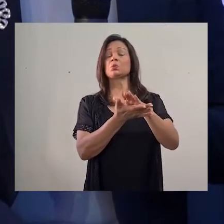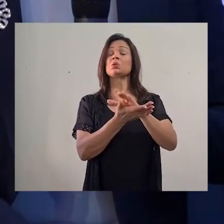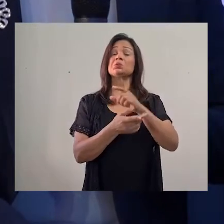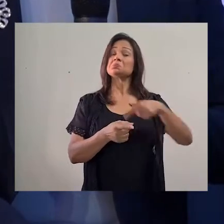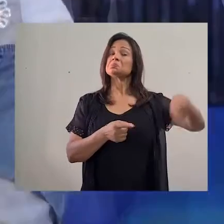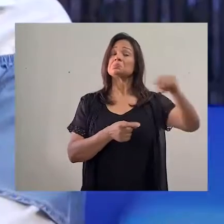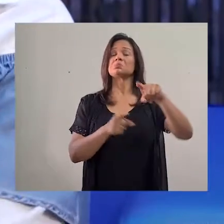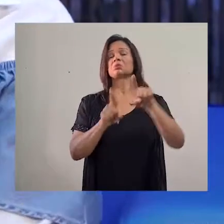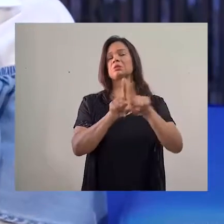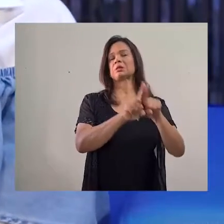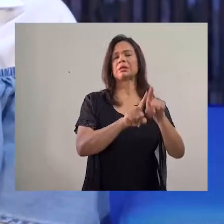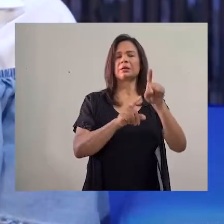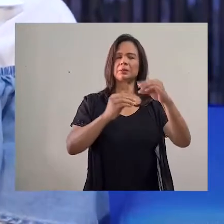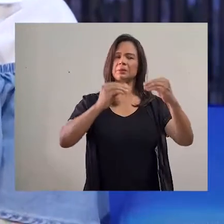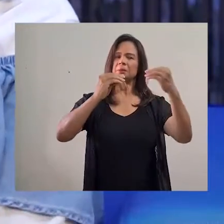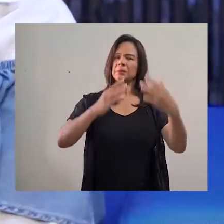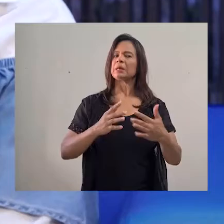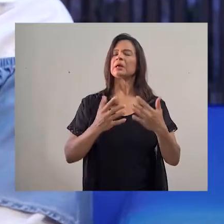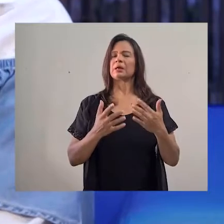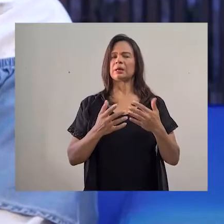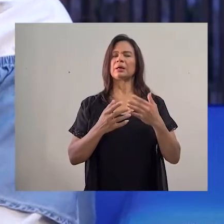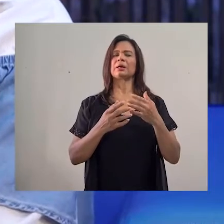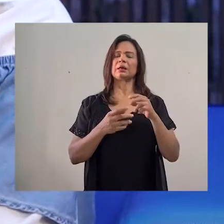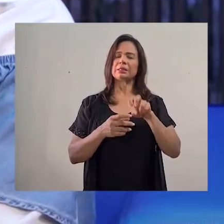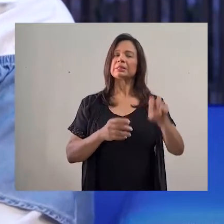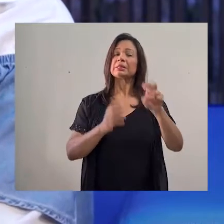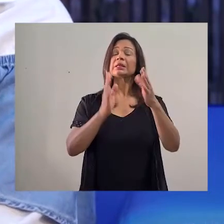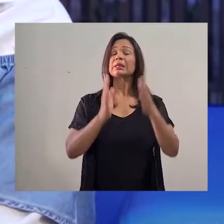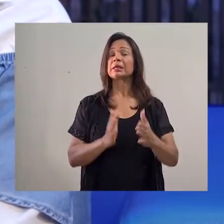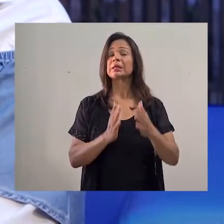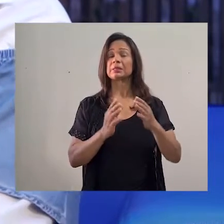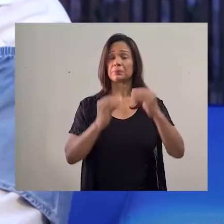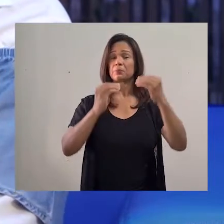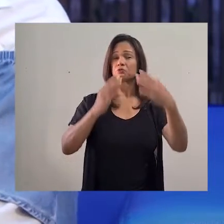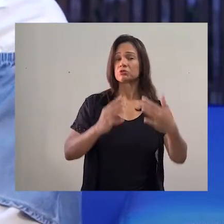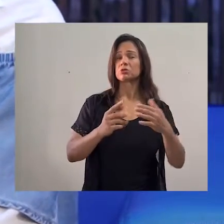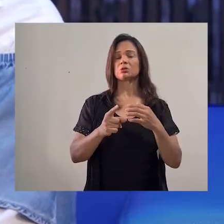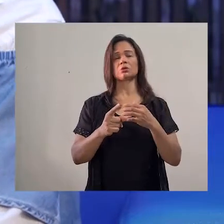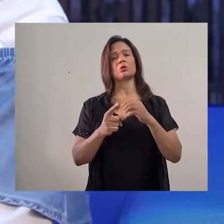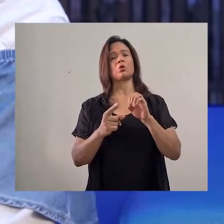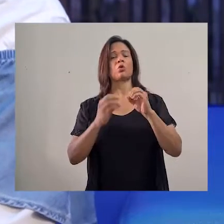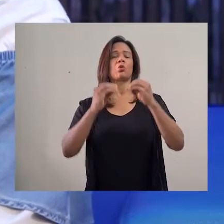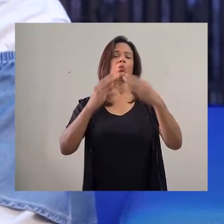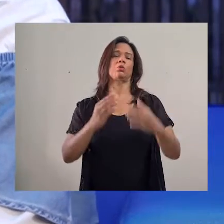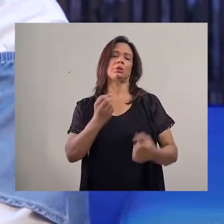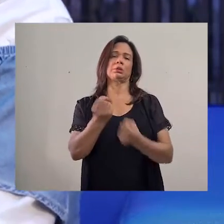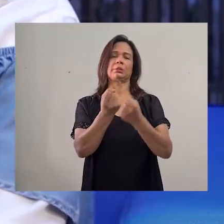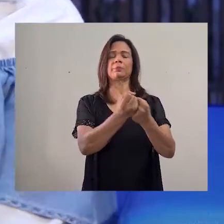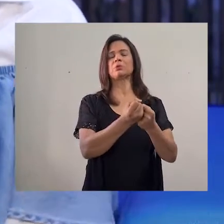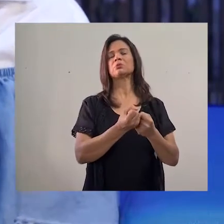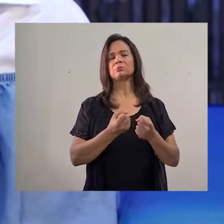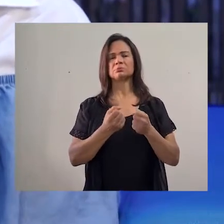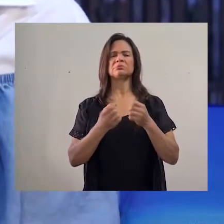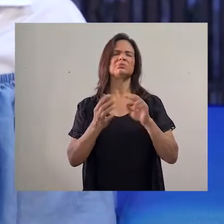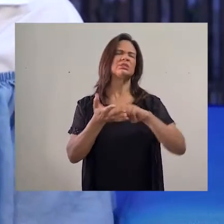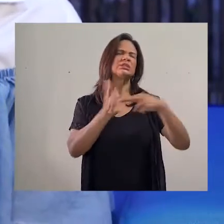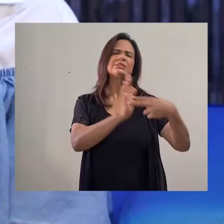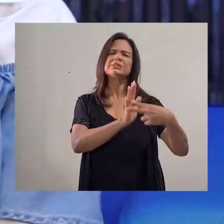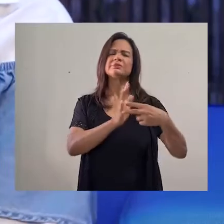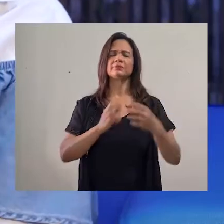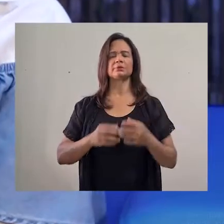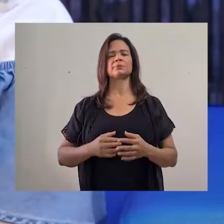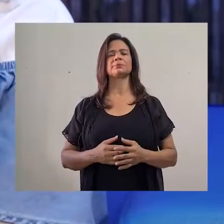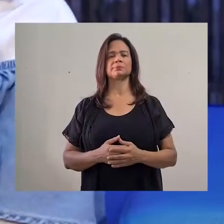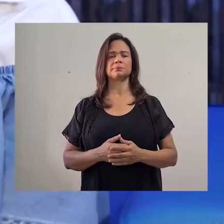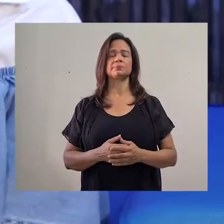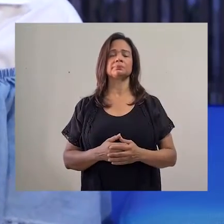las escuelas ustedes también tienen esos maestros que les llaman maestros itinerantes, como usted dice, o maestros de apoyo.